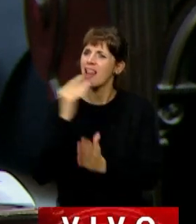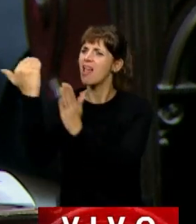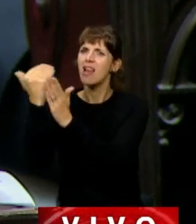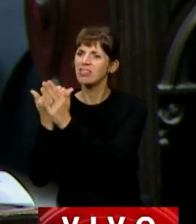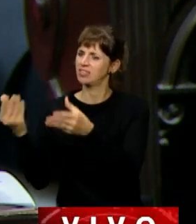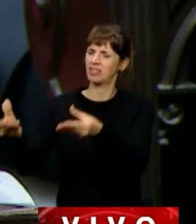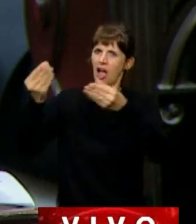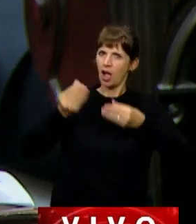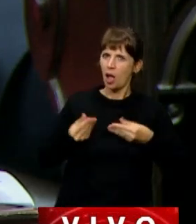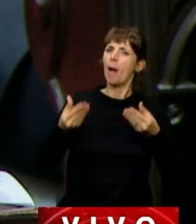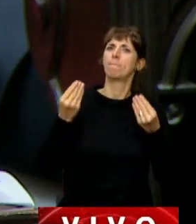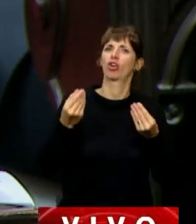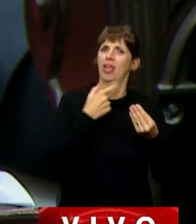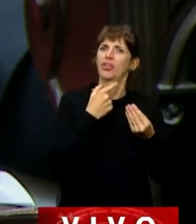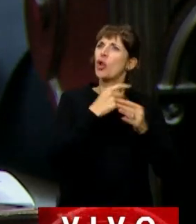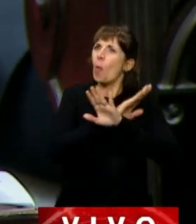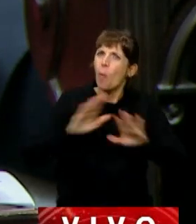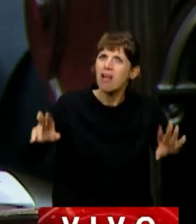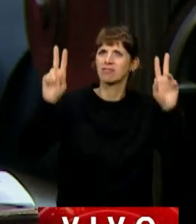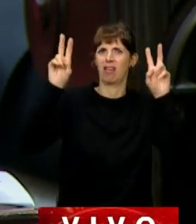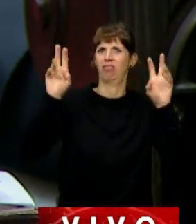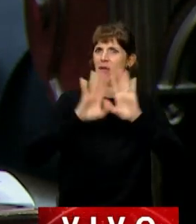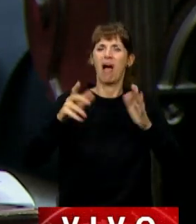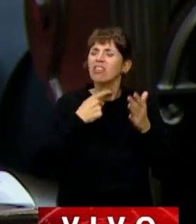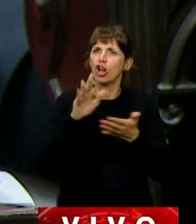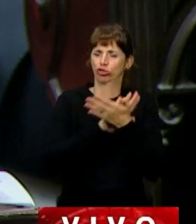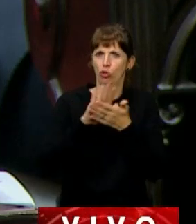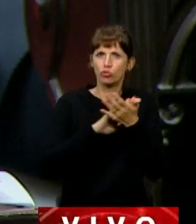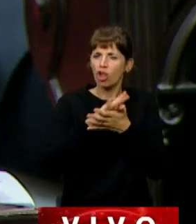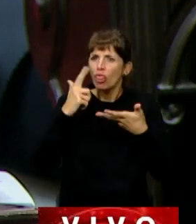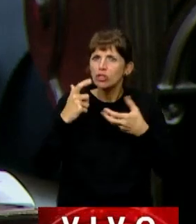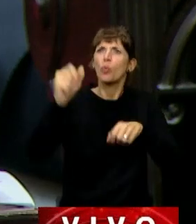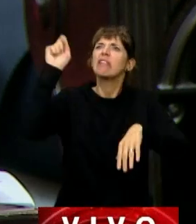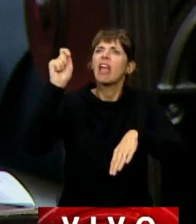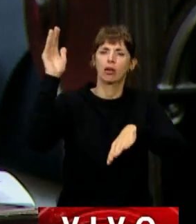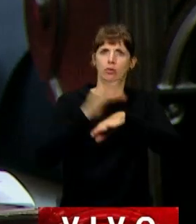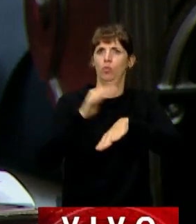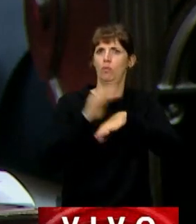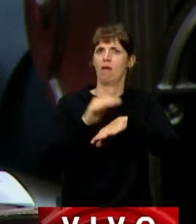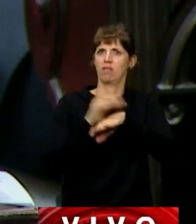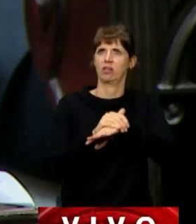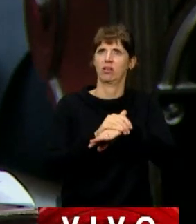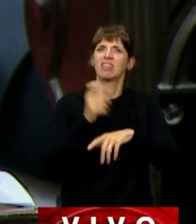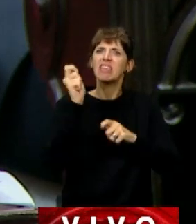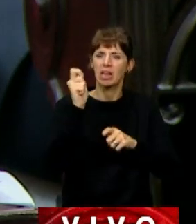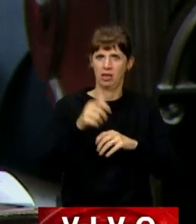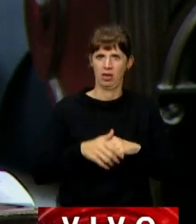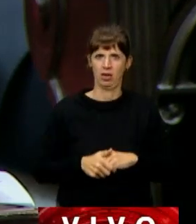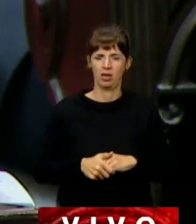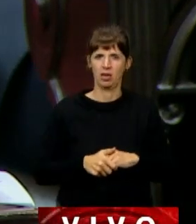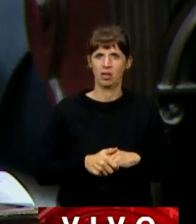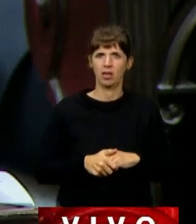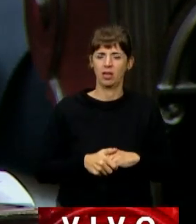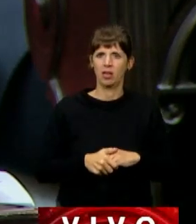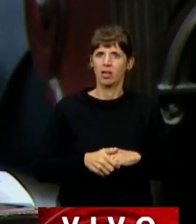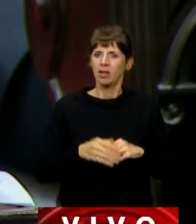porque él quería terminar con ese tema en la Argentina, para que se supiera quiénes habían sido los que pusieron,